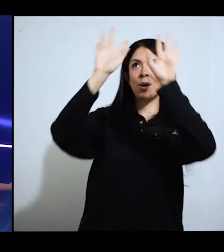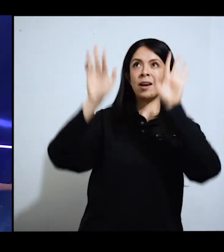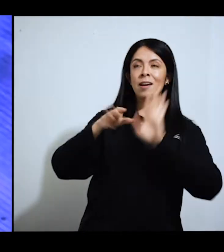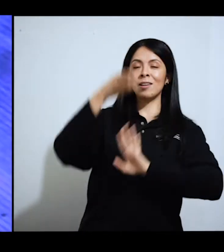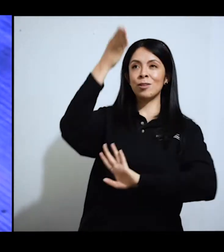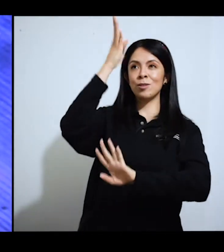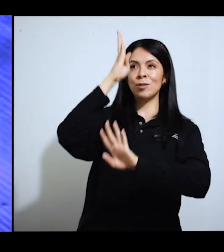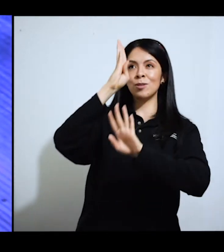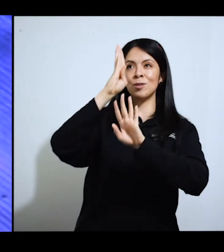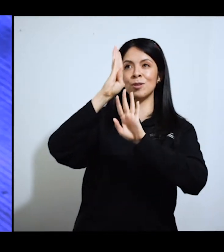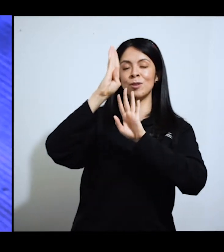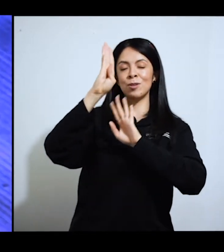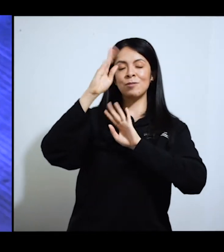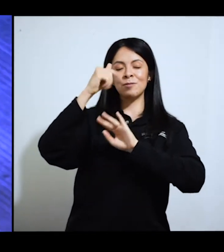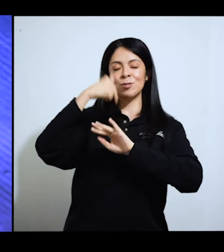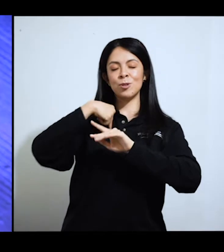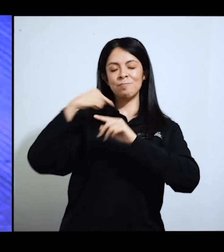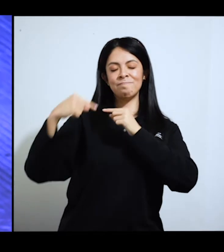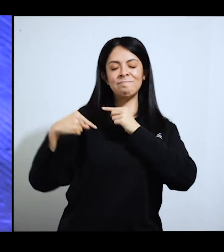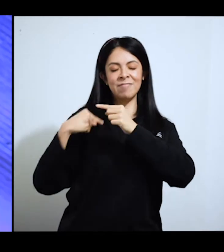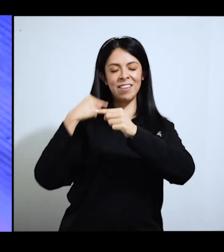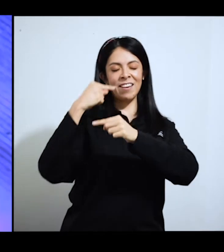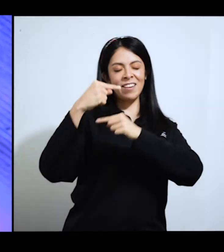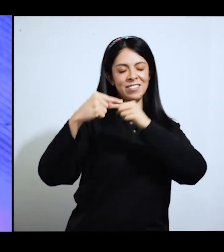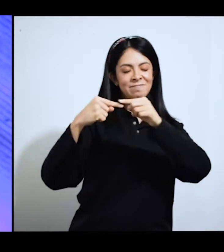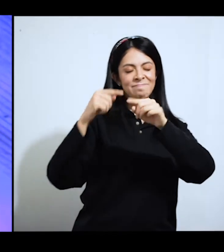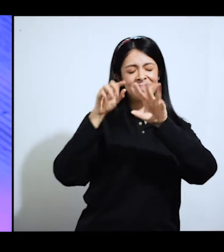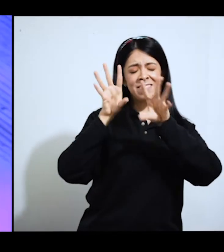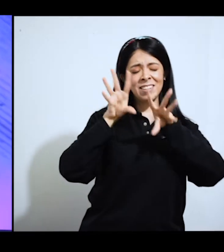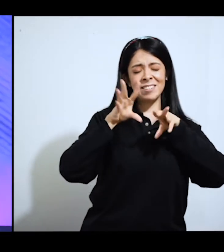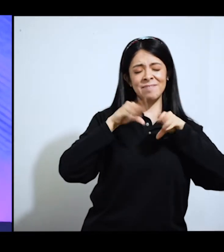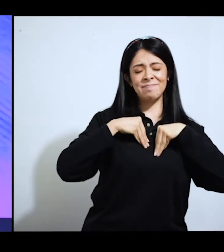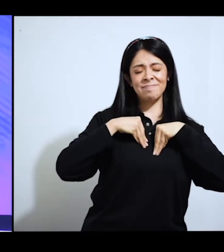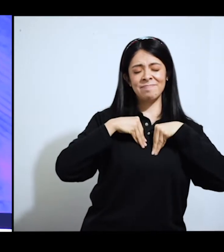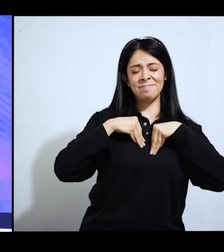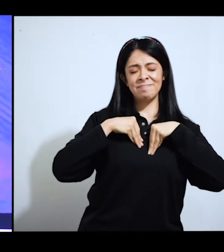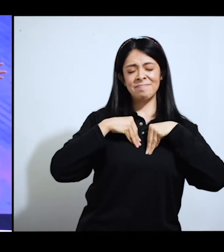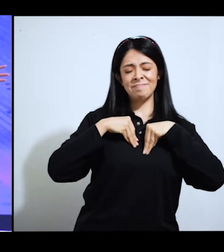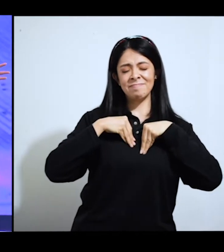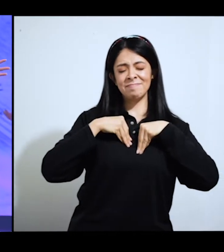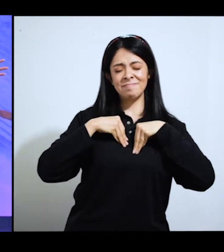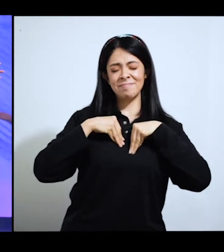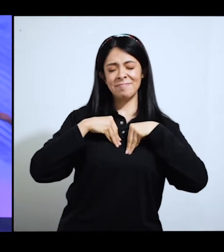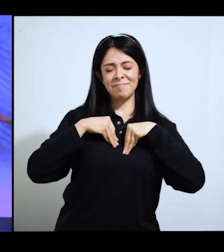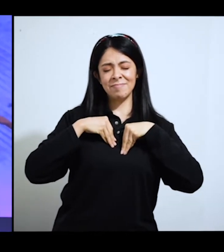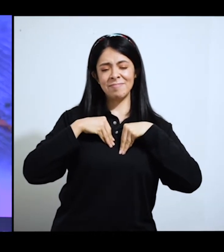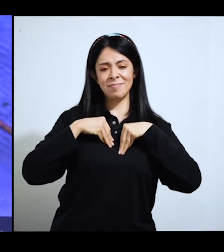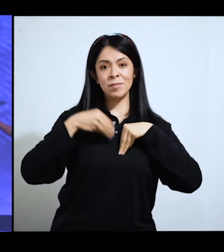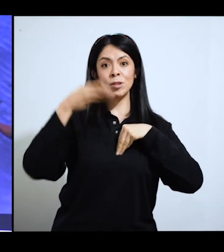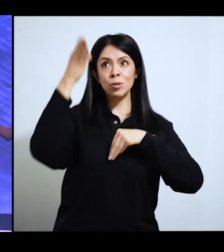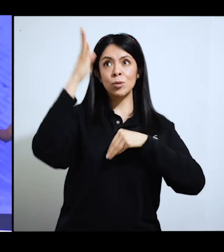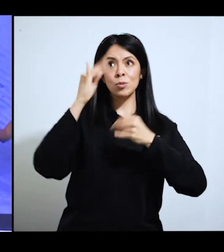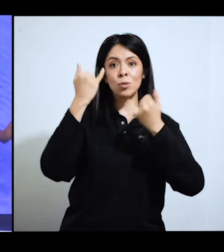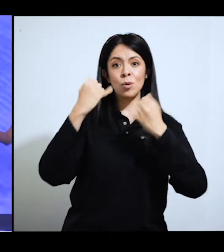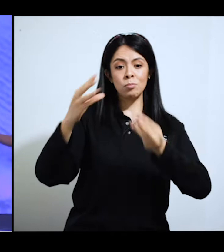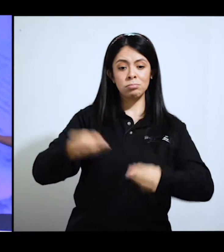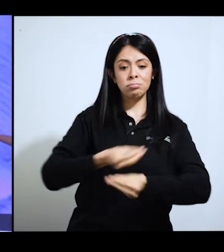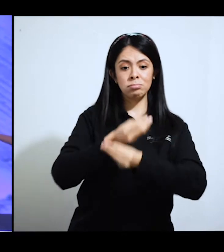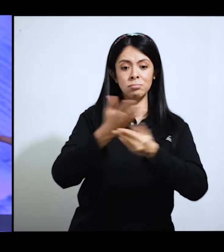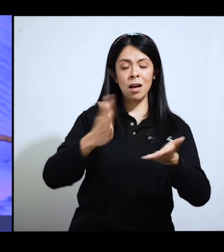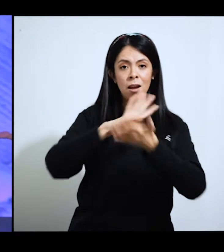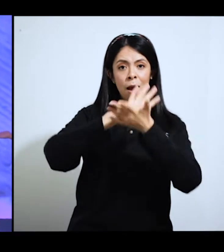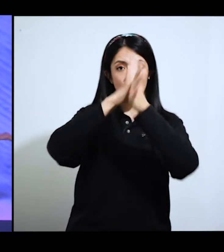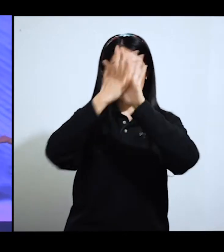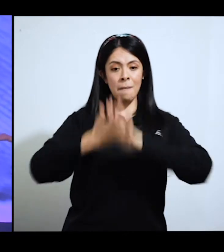tu gloria, Dios, heredero soy. Que si recibe esa vida y esa